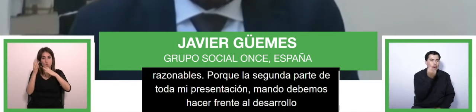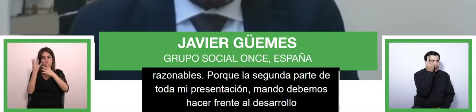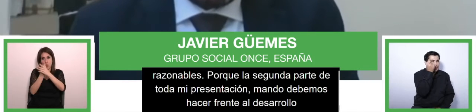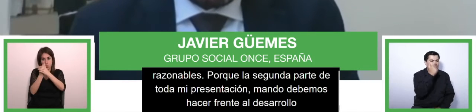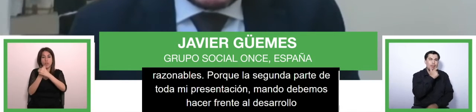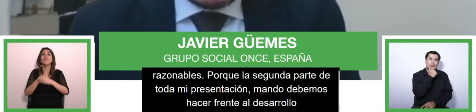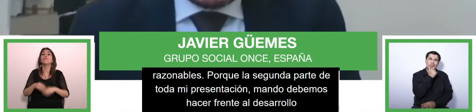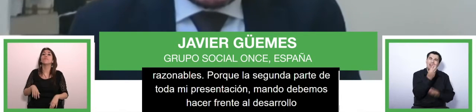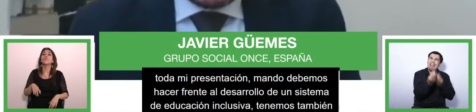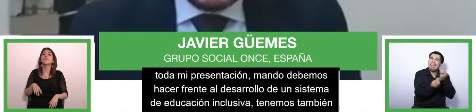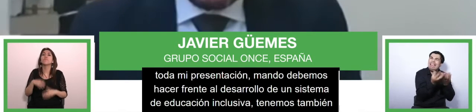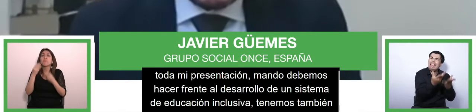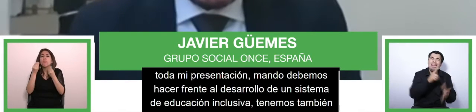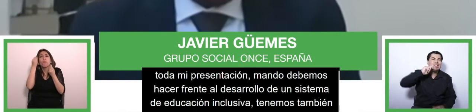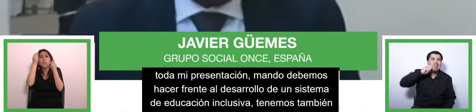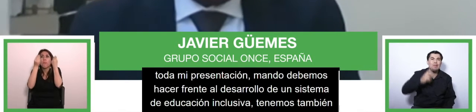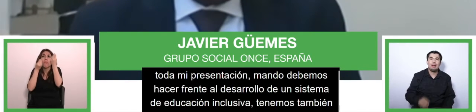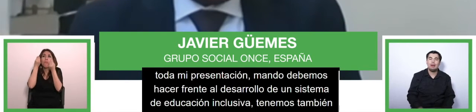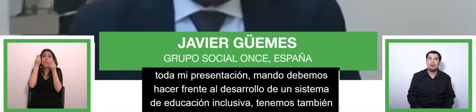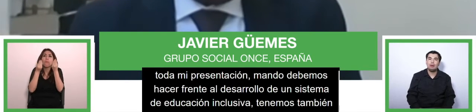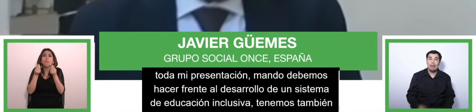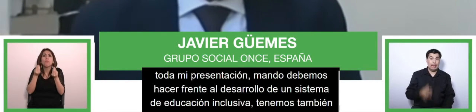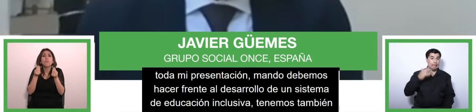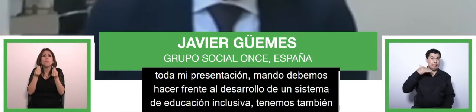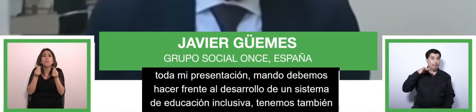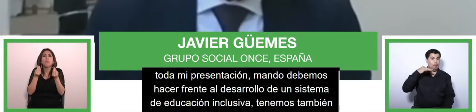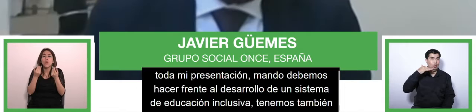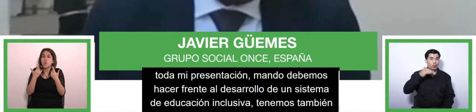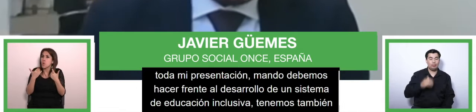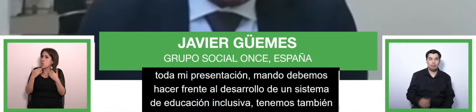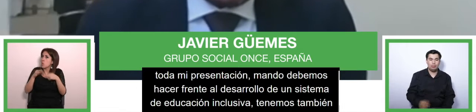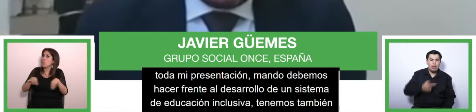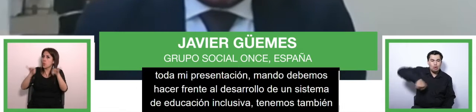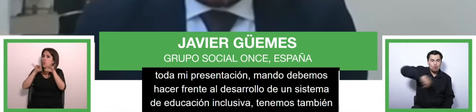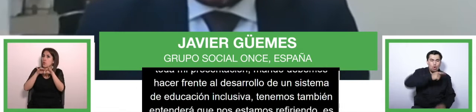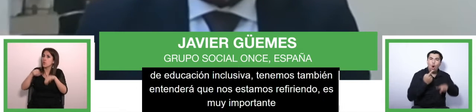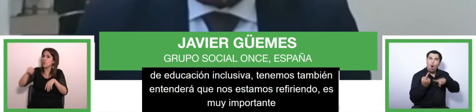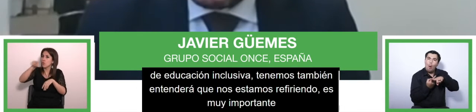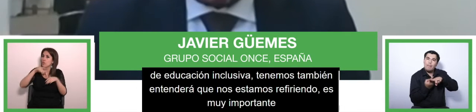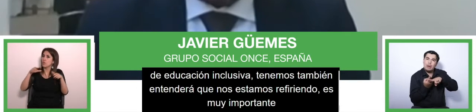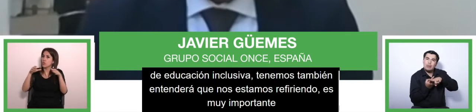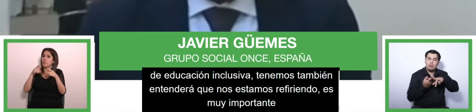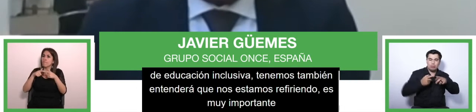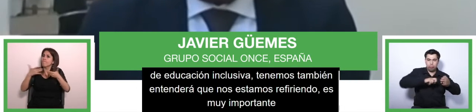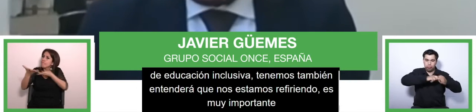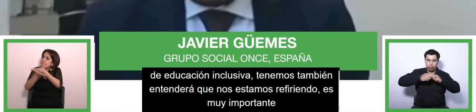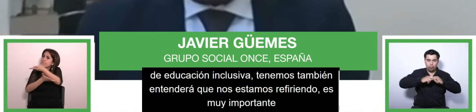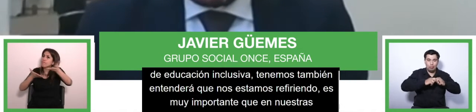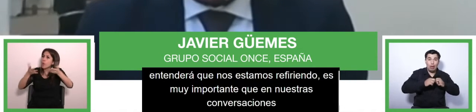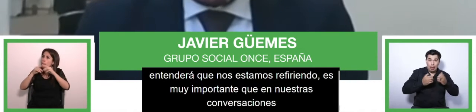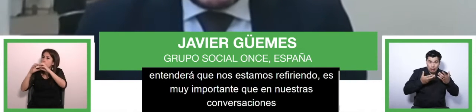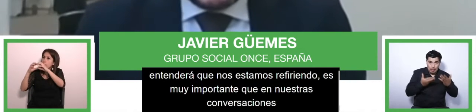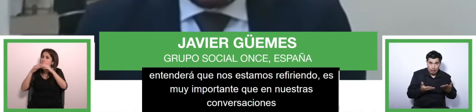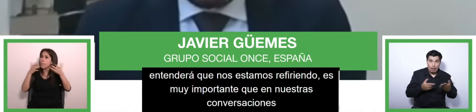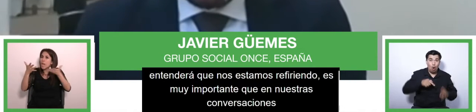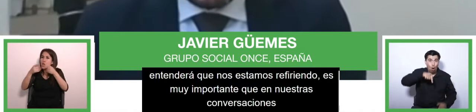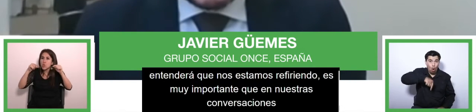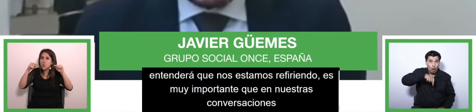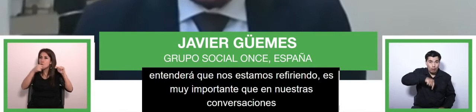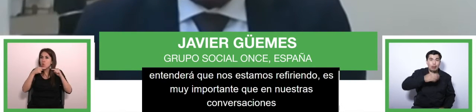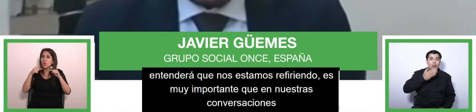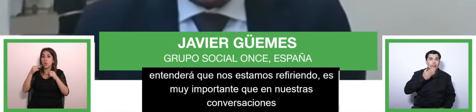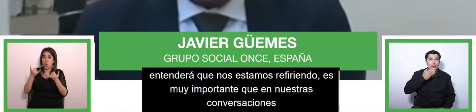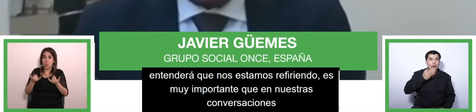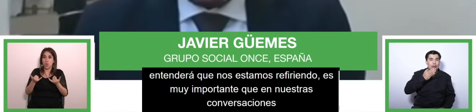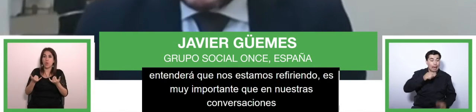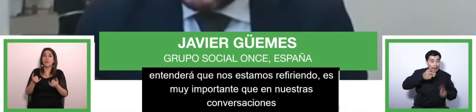refiriendo? Y es muy importante que en nuestras conversaciones de estos días, de este día también,